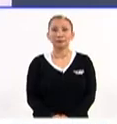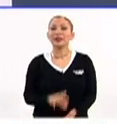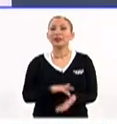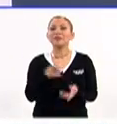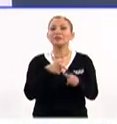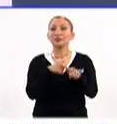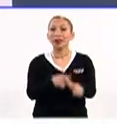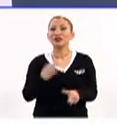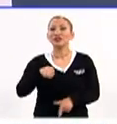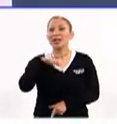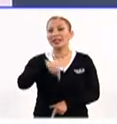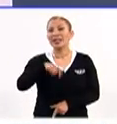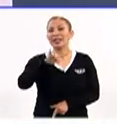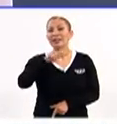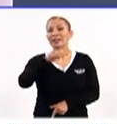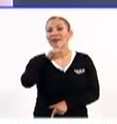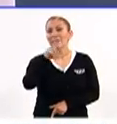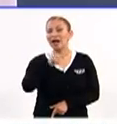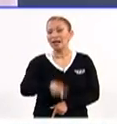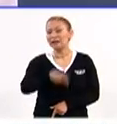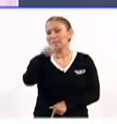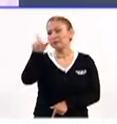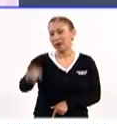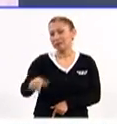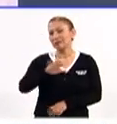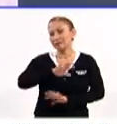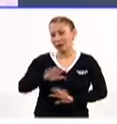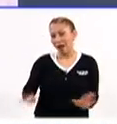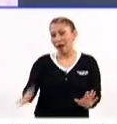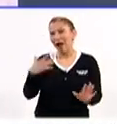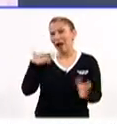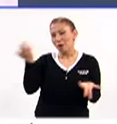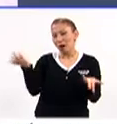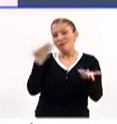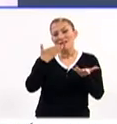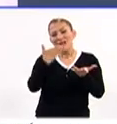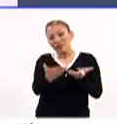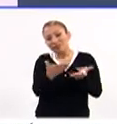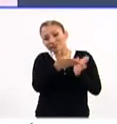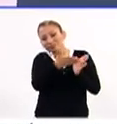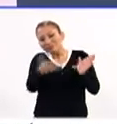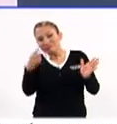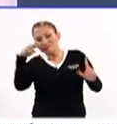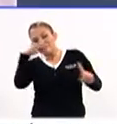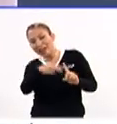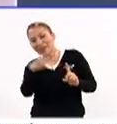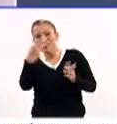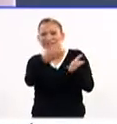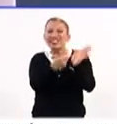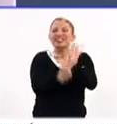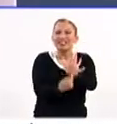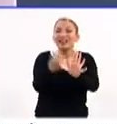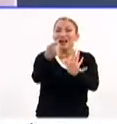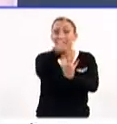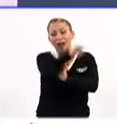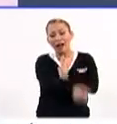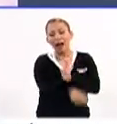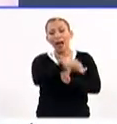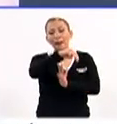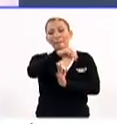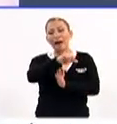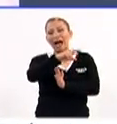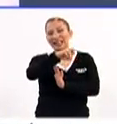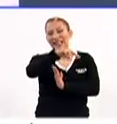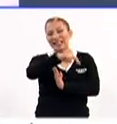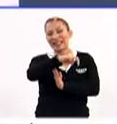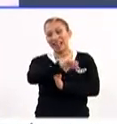Gracias por seguir con nosotros en Interfaz. Y bueno, después de haber tenido esta refrescante visión y relectura de un personaje como Doña